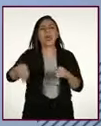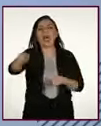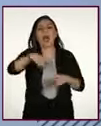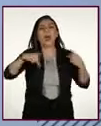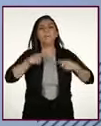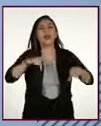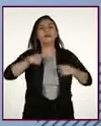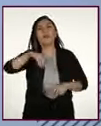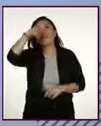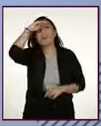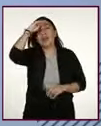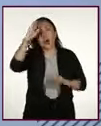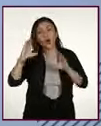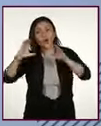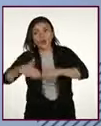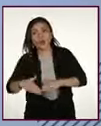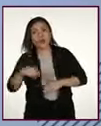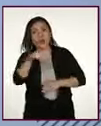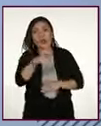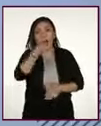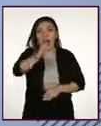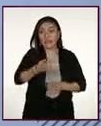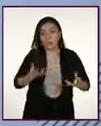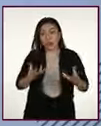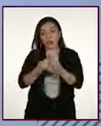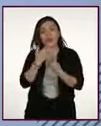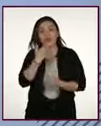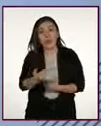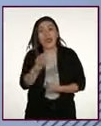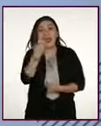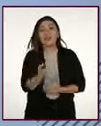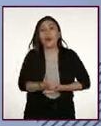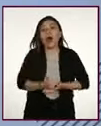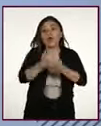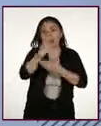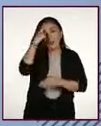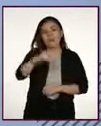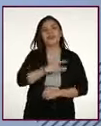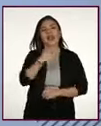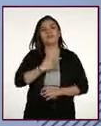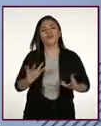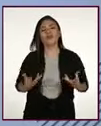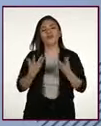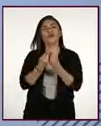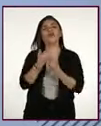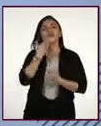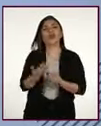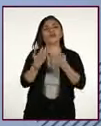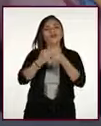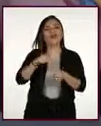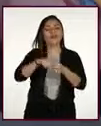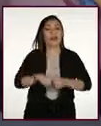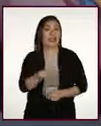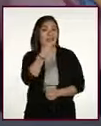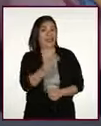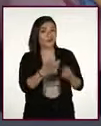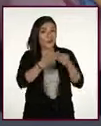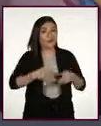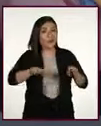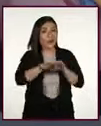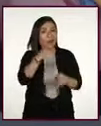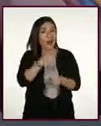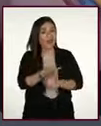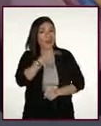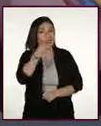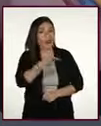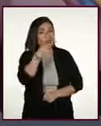expectativas que tiene nuestra comunidad. Eso ayuda muchísimo a podernos sentir parte y estar entretejiendo este tejido social. Qué importante lo que nos